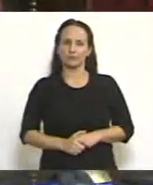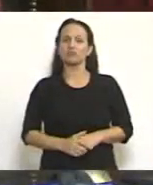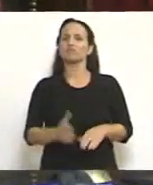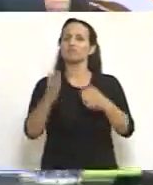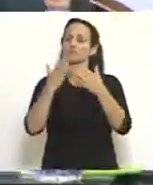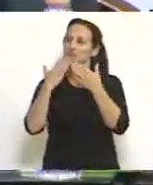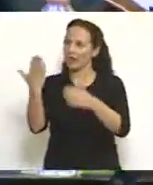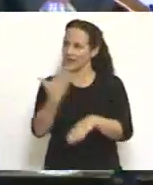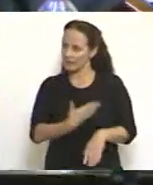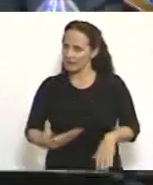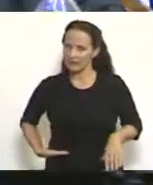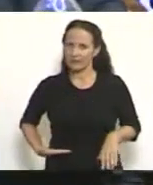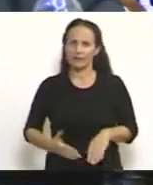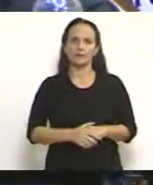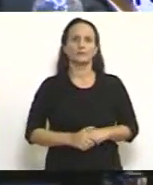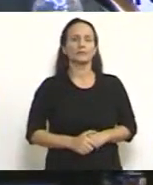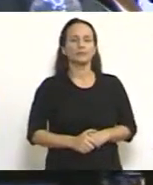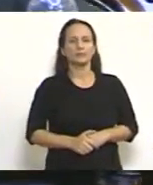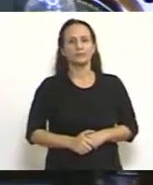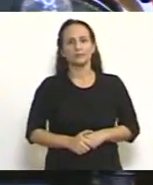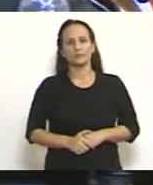Gracias, señora presidenta.